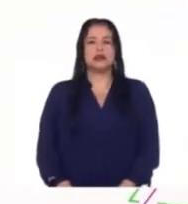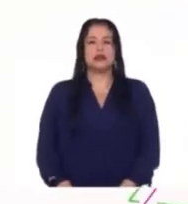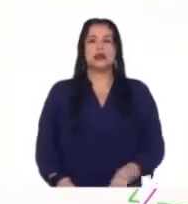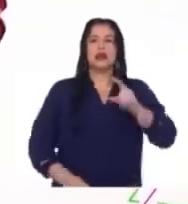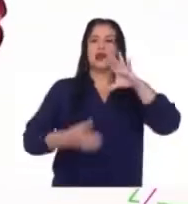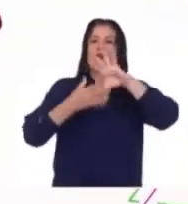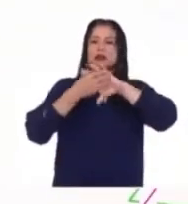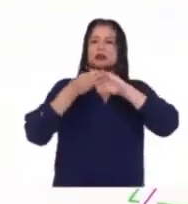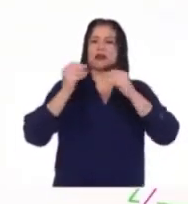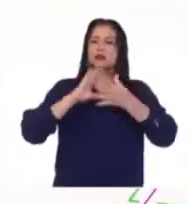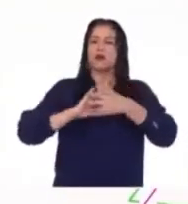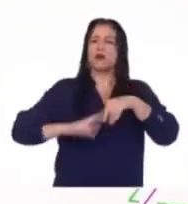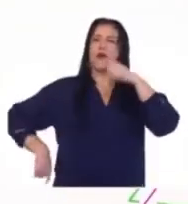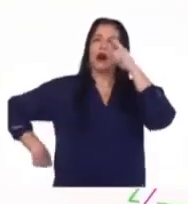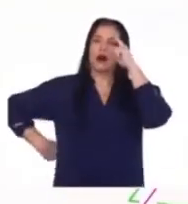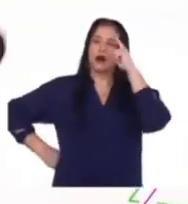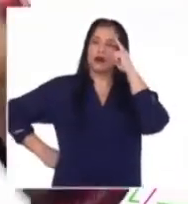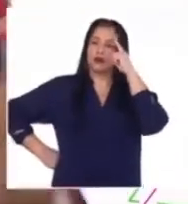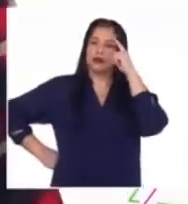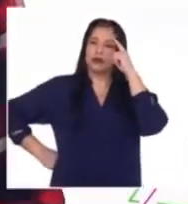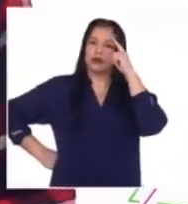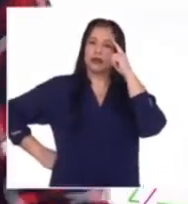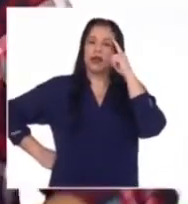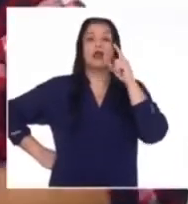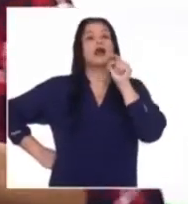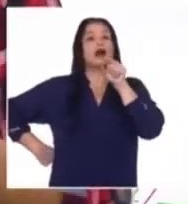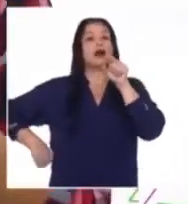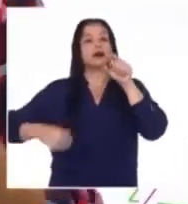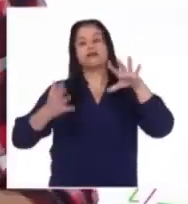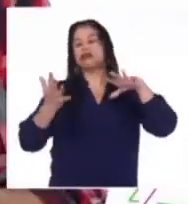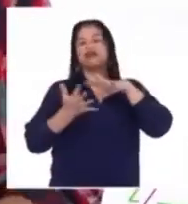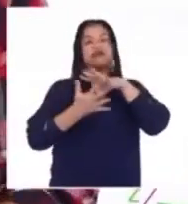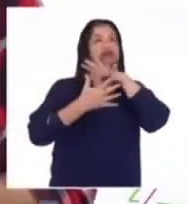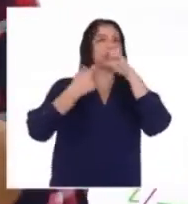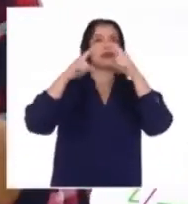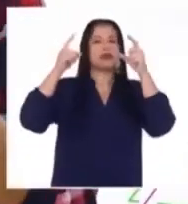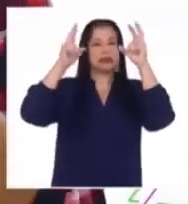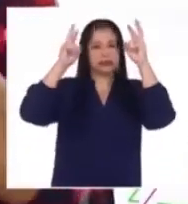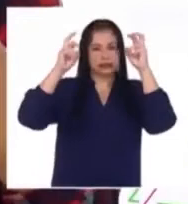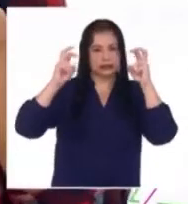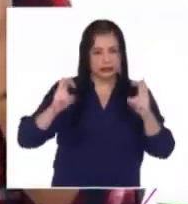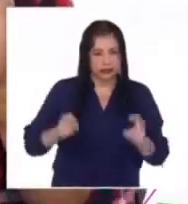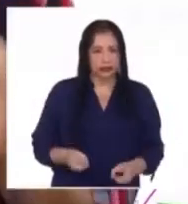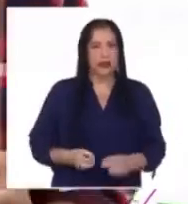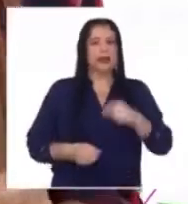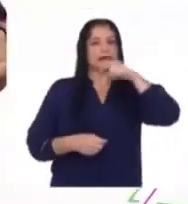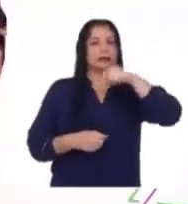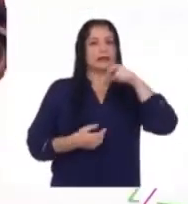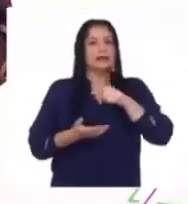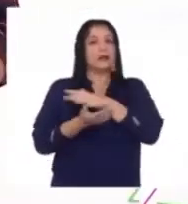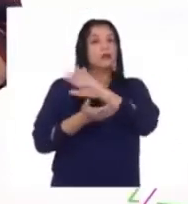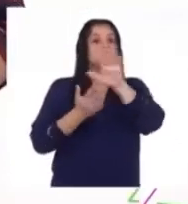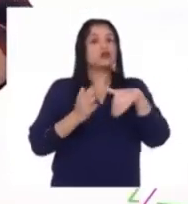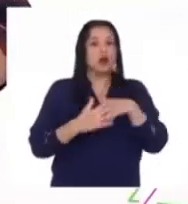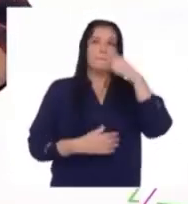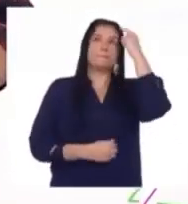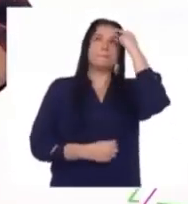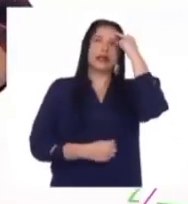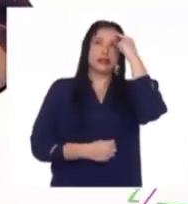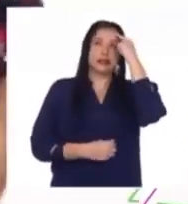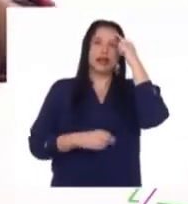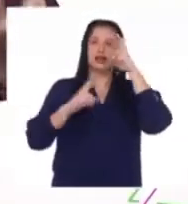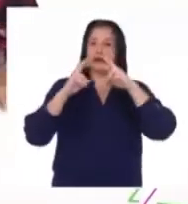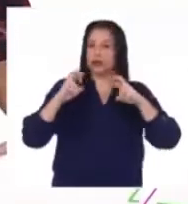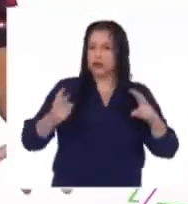Esta historia sí que nos hace pensar, ¿no? En ella se mezclan muchos temas sobre los que tenemos que reflexionar y profundizar en este